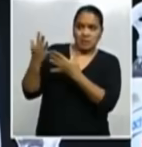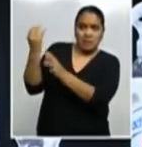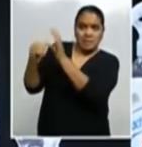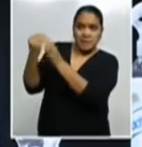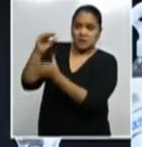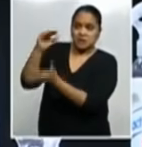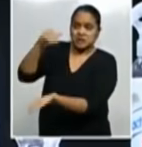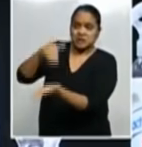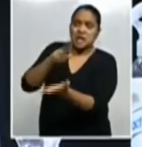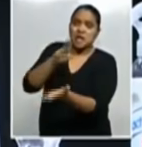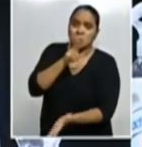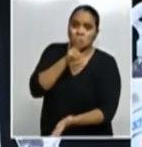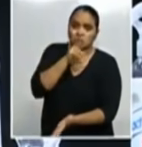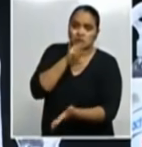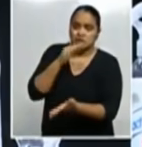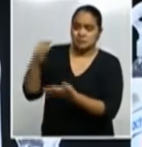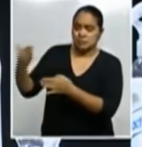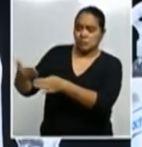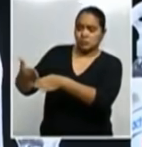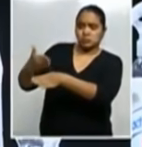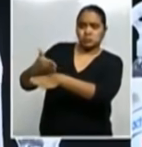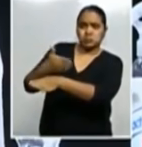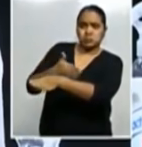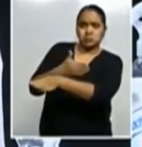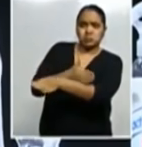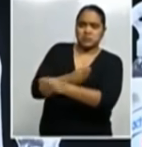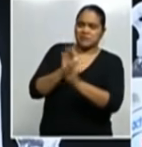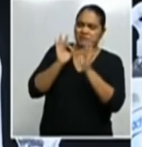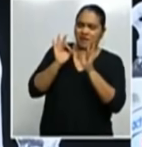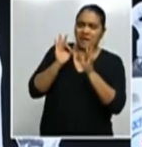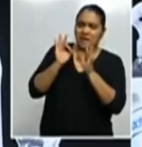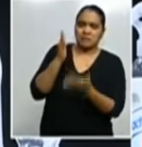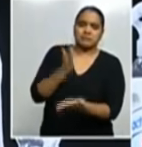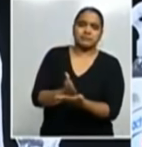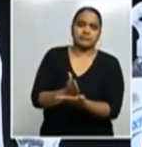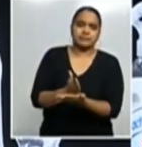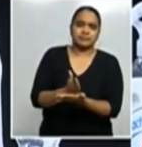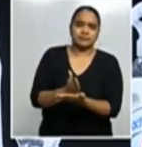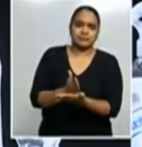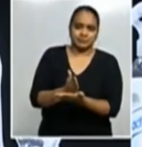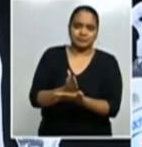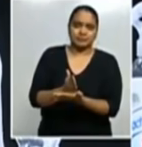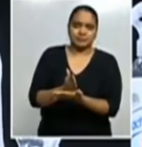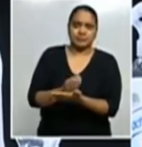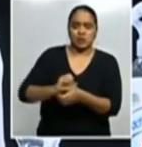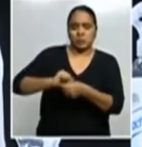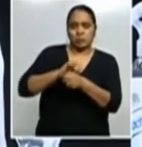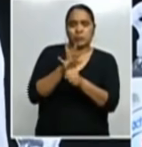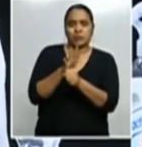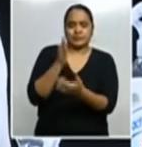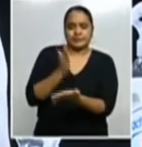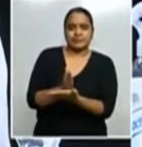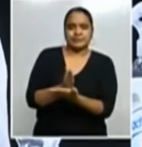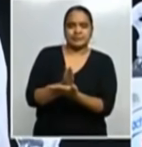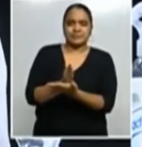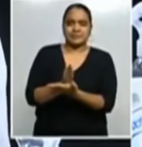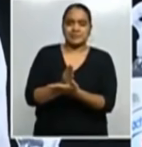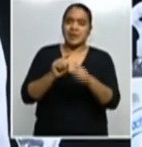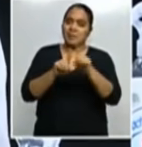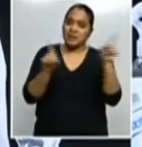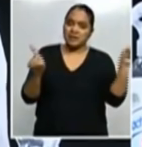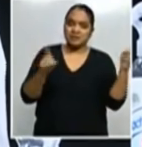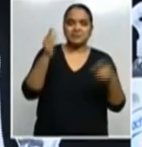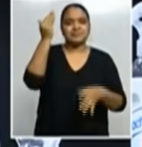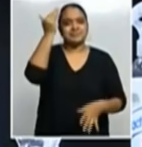primeros meses de este año iban marchando muy bien. Pero como todos